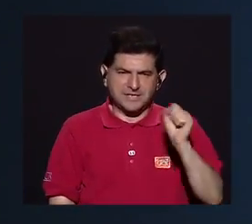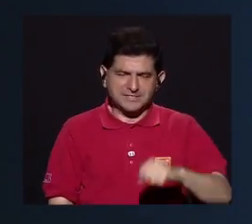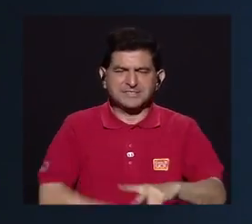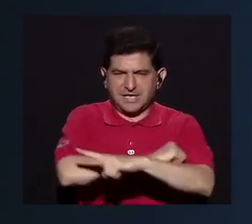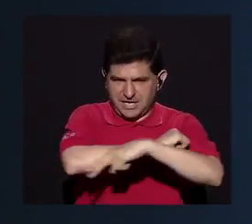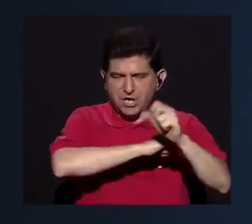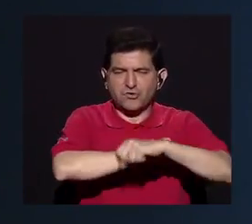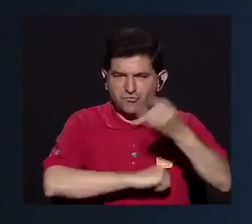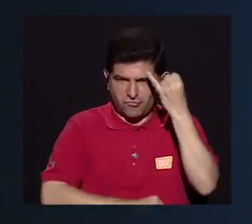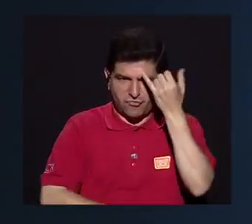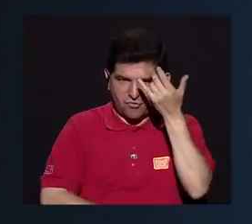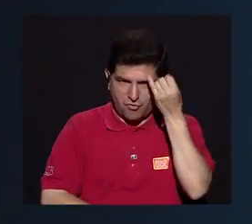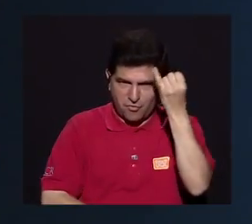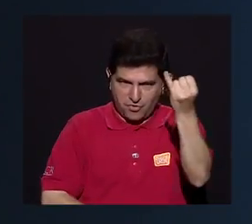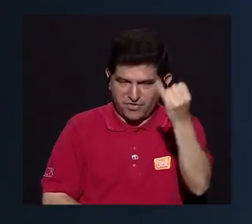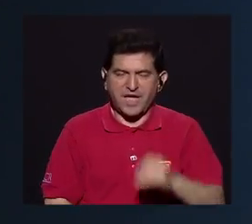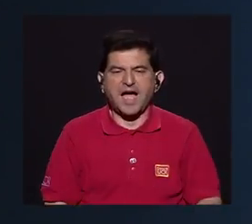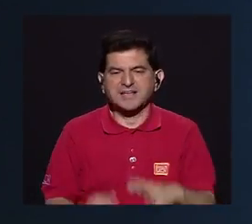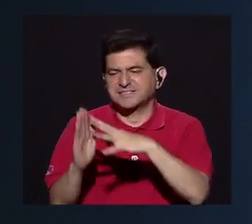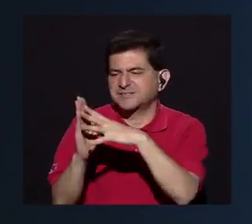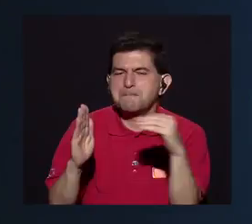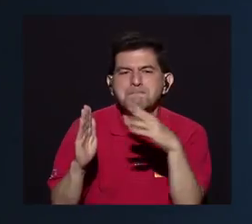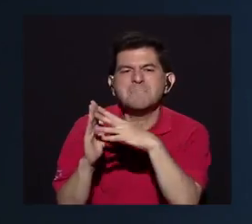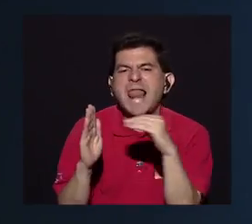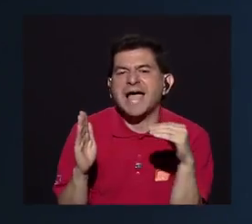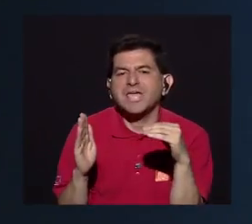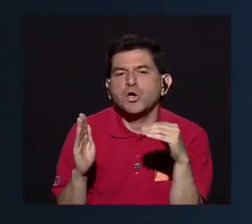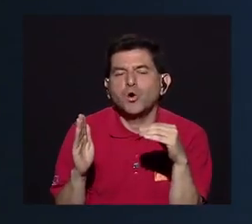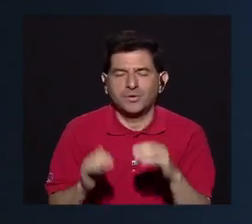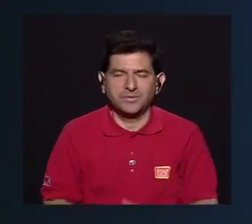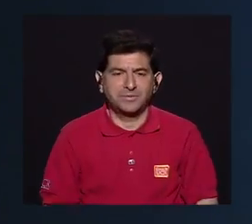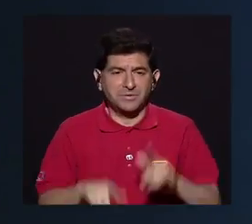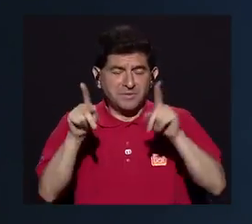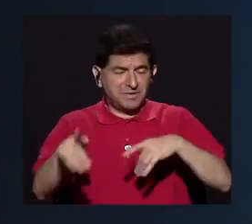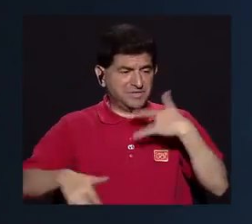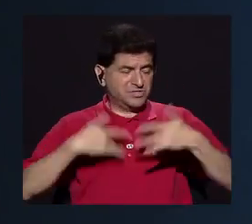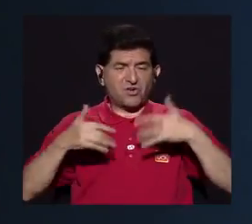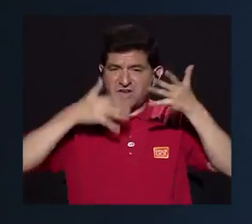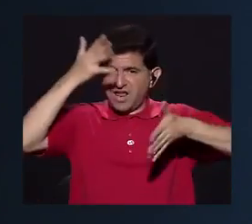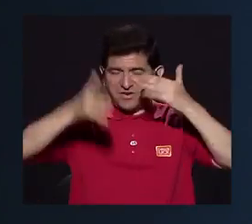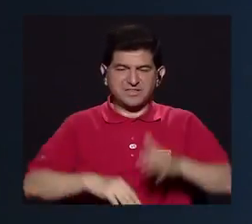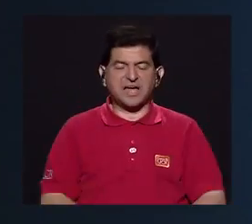hurto de ideas, hay mucho plagio, la